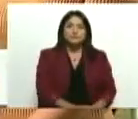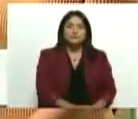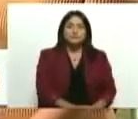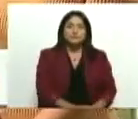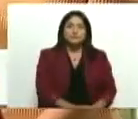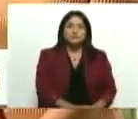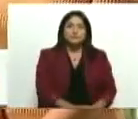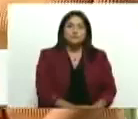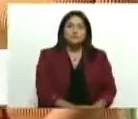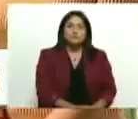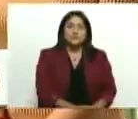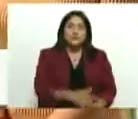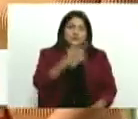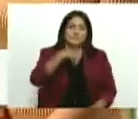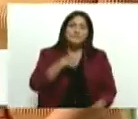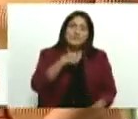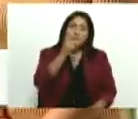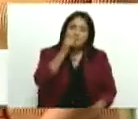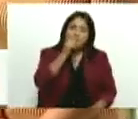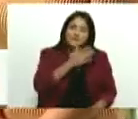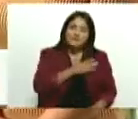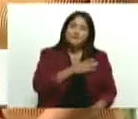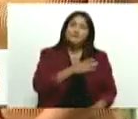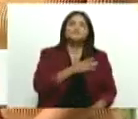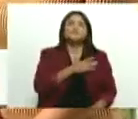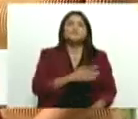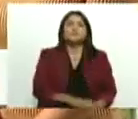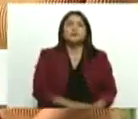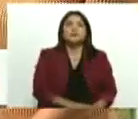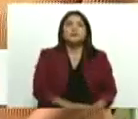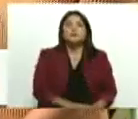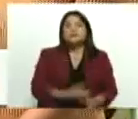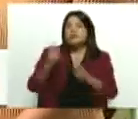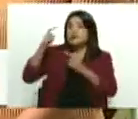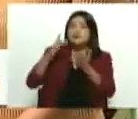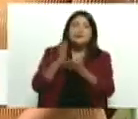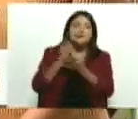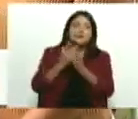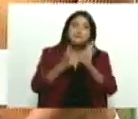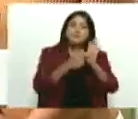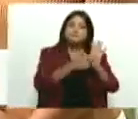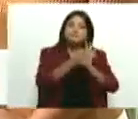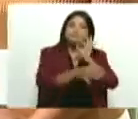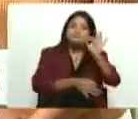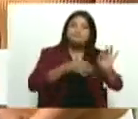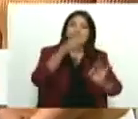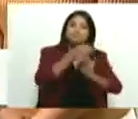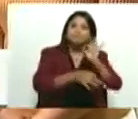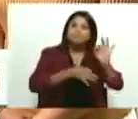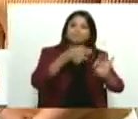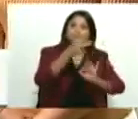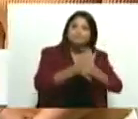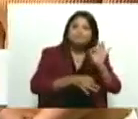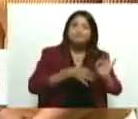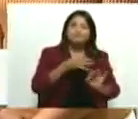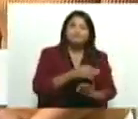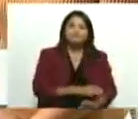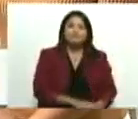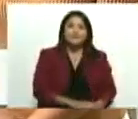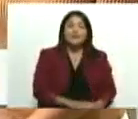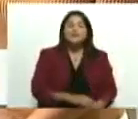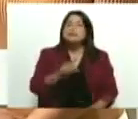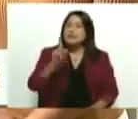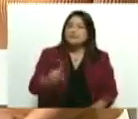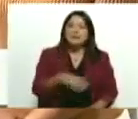de Jorge Rodríguez, que tanto levantó el comandante Chávez, que tanto levanta en su lucha diaria el